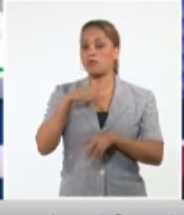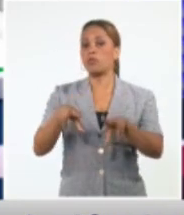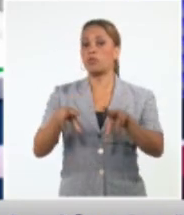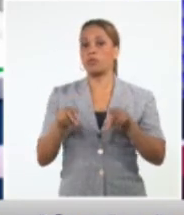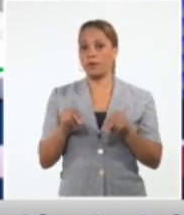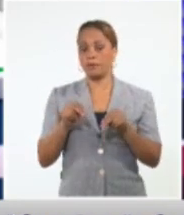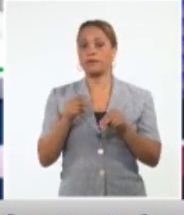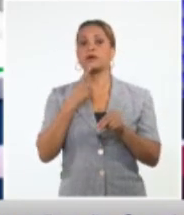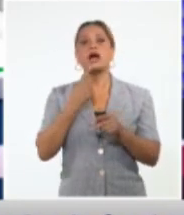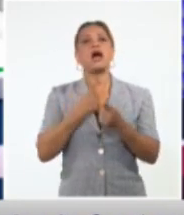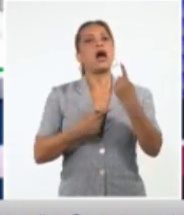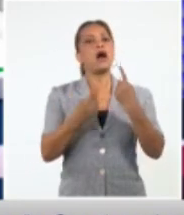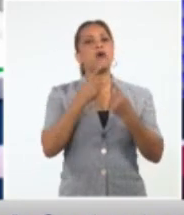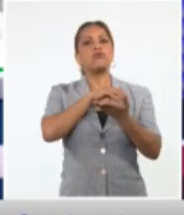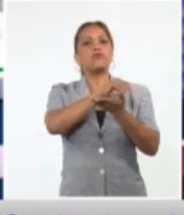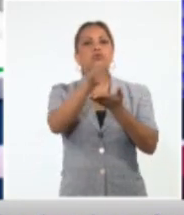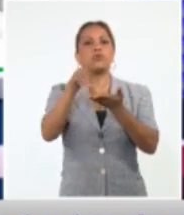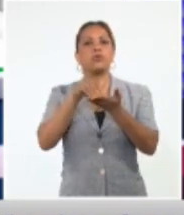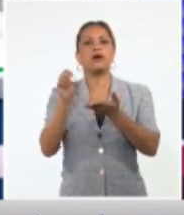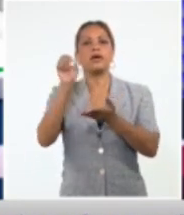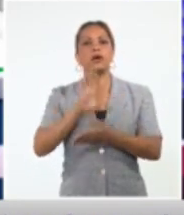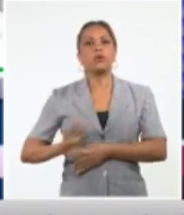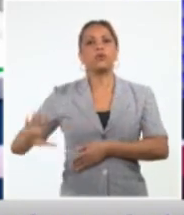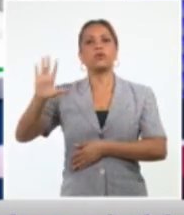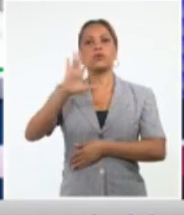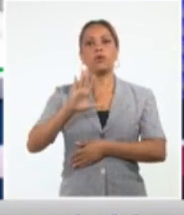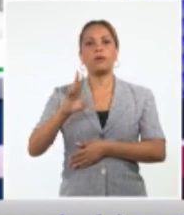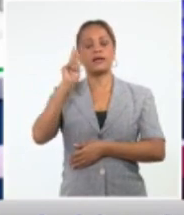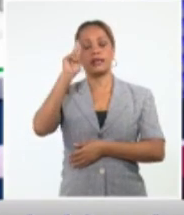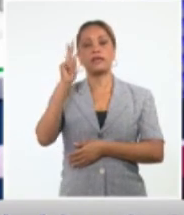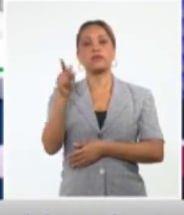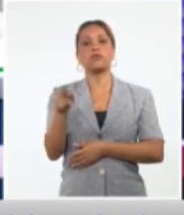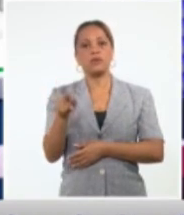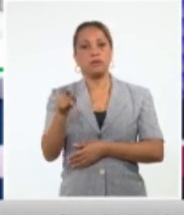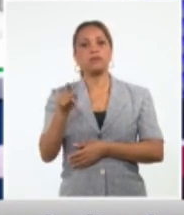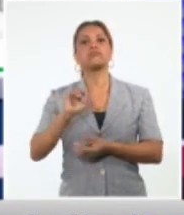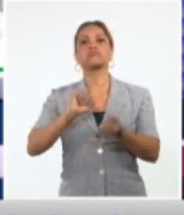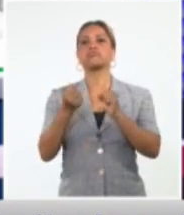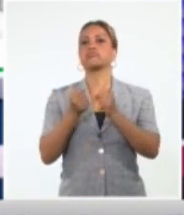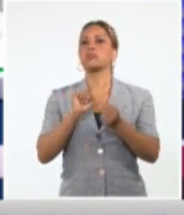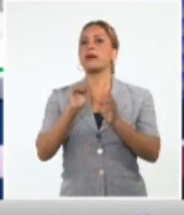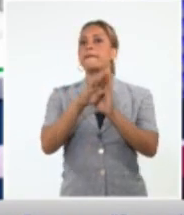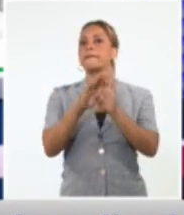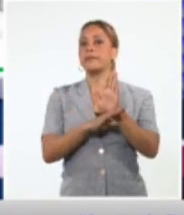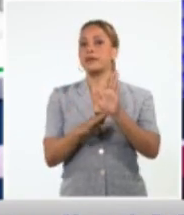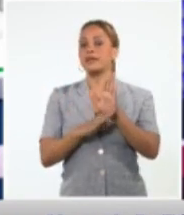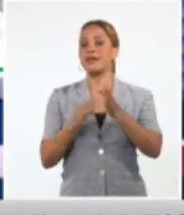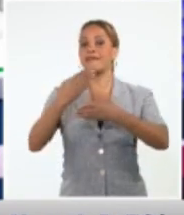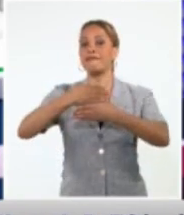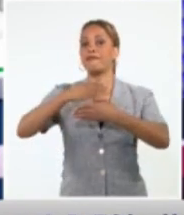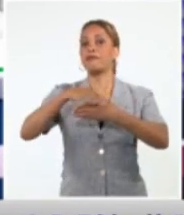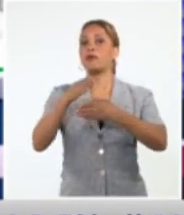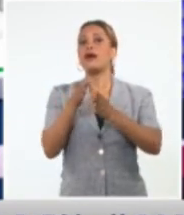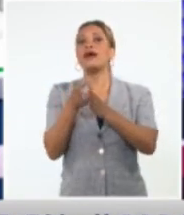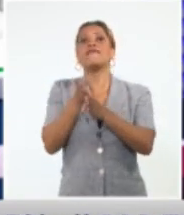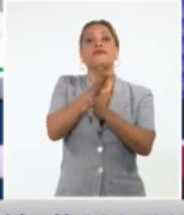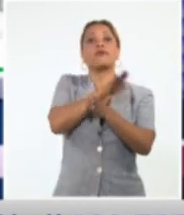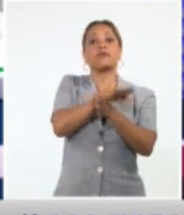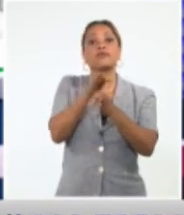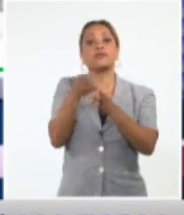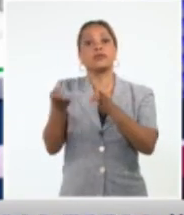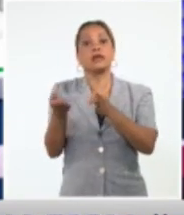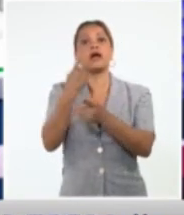de Europa, Reino Unido, por ejemplo, ya toman restricciones, sobre todo en frontera, para aquellos viajeros